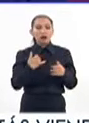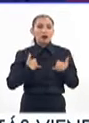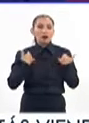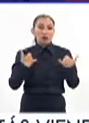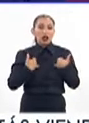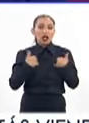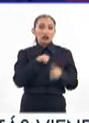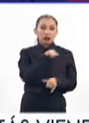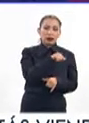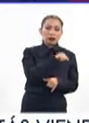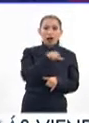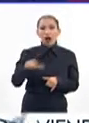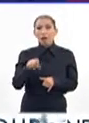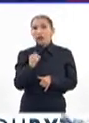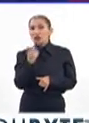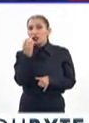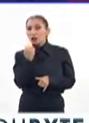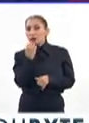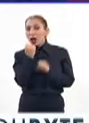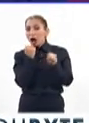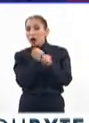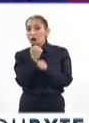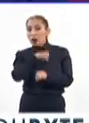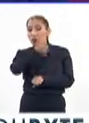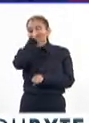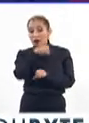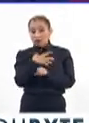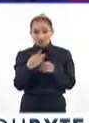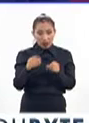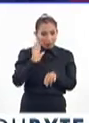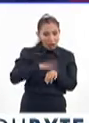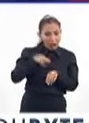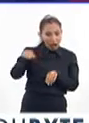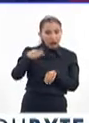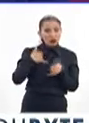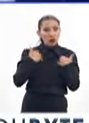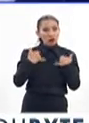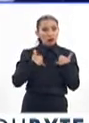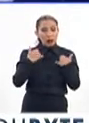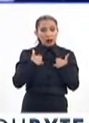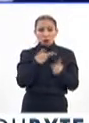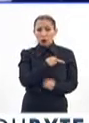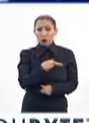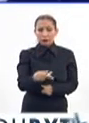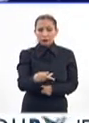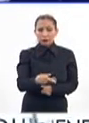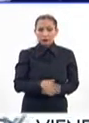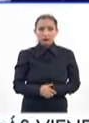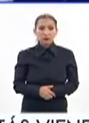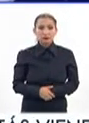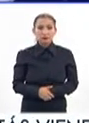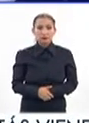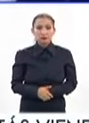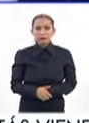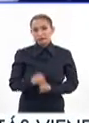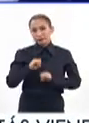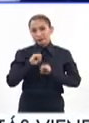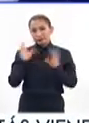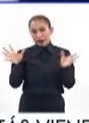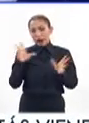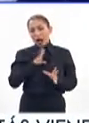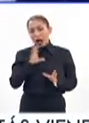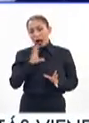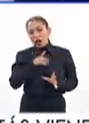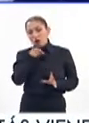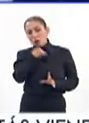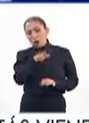jóvenes entre los 17 y los 29 años de edad, particularmente jóvenes de escasos recursos. Por supuesto que hay